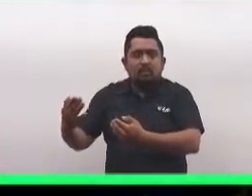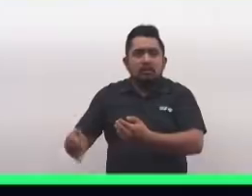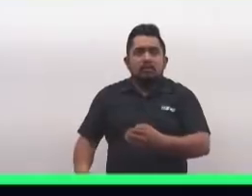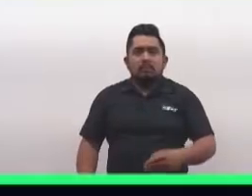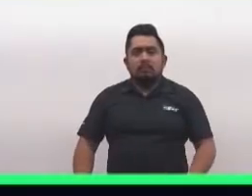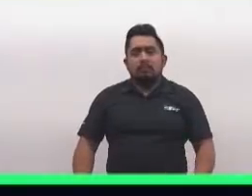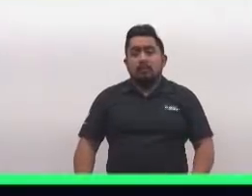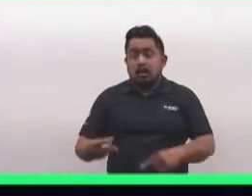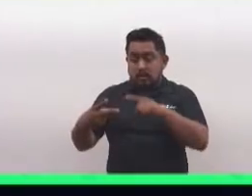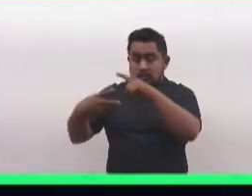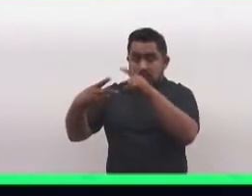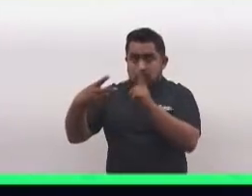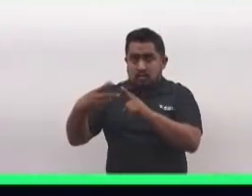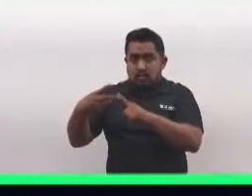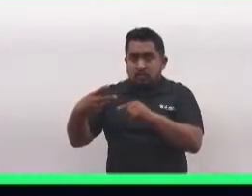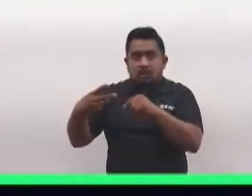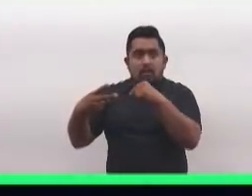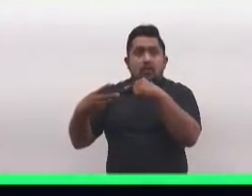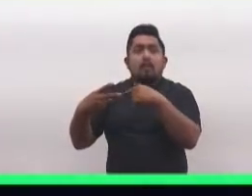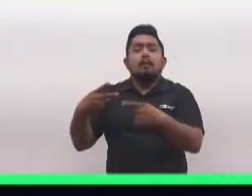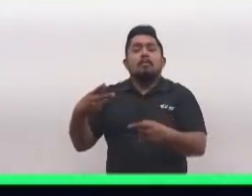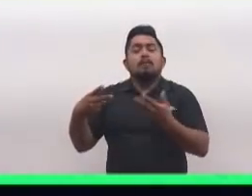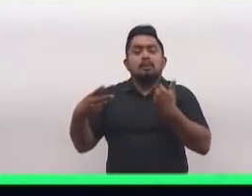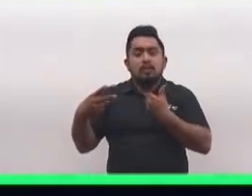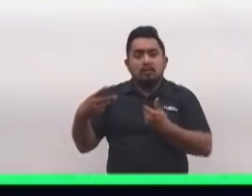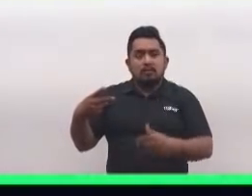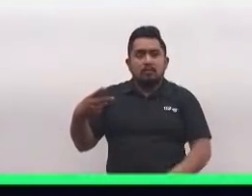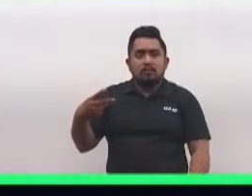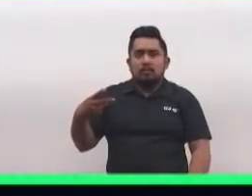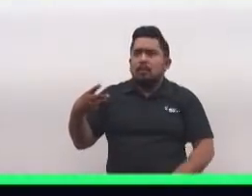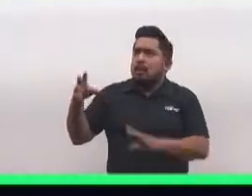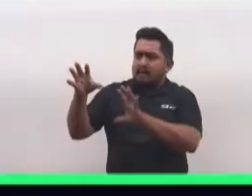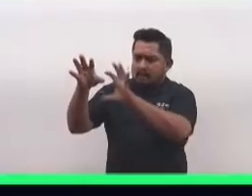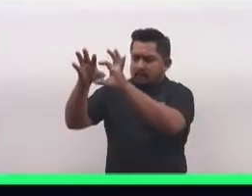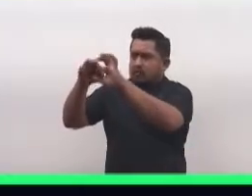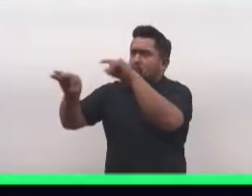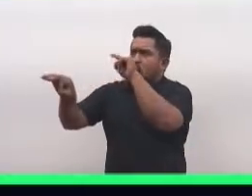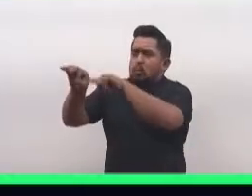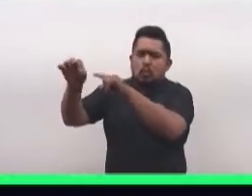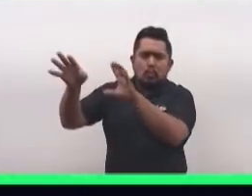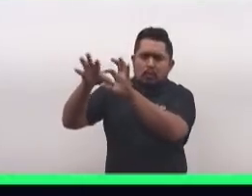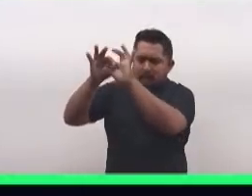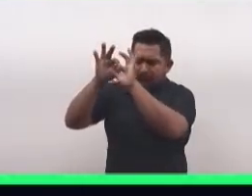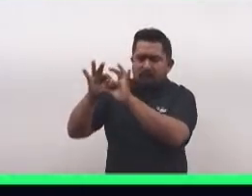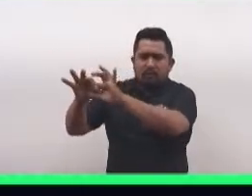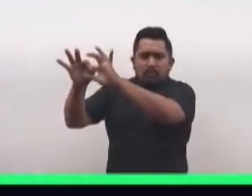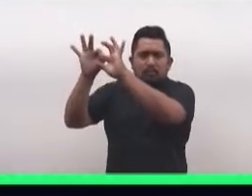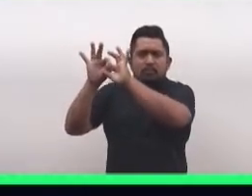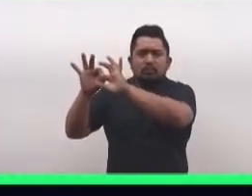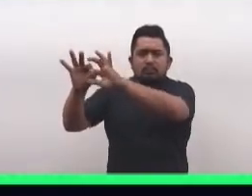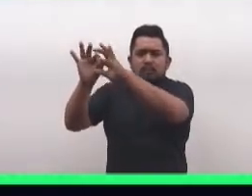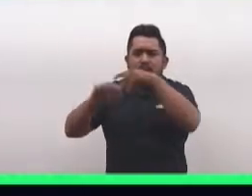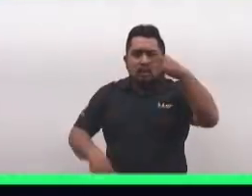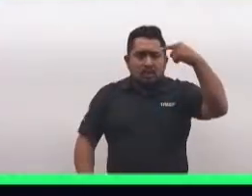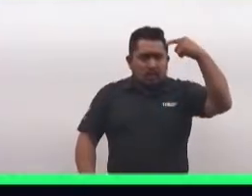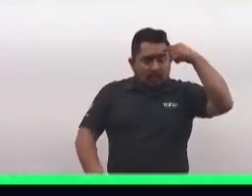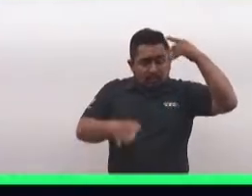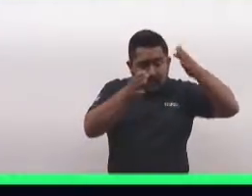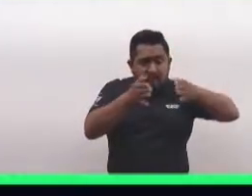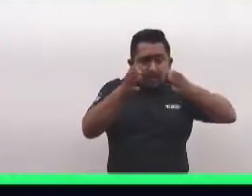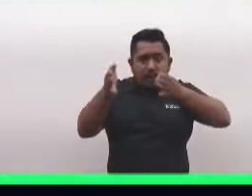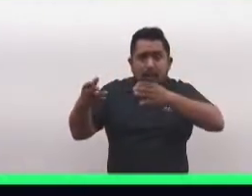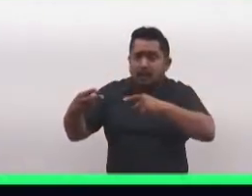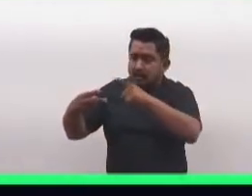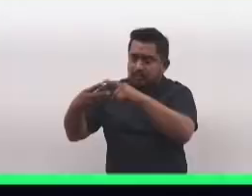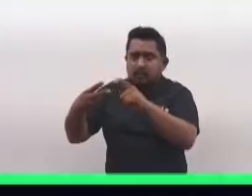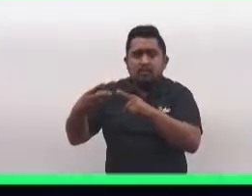número 2 que hace pasar tiempo con dios también ordenar mis pensamientos y número